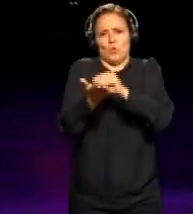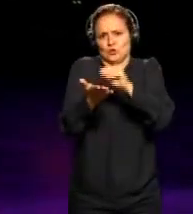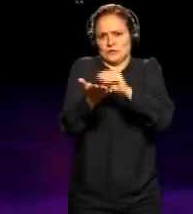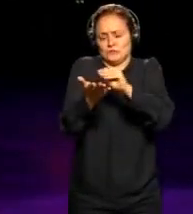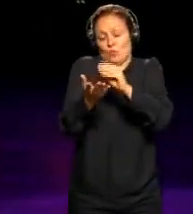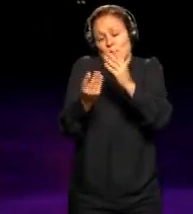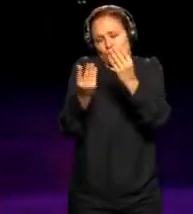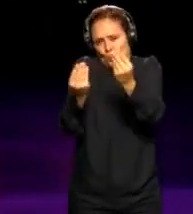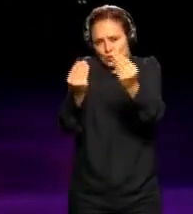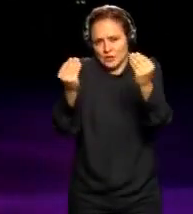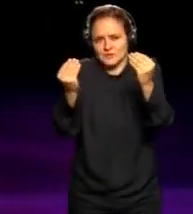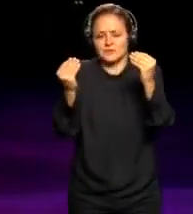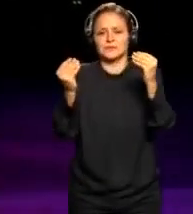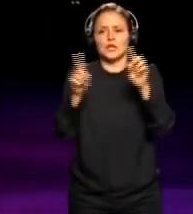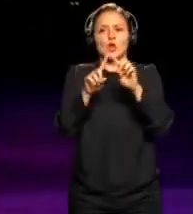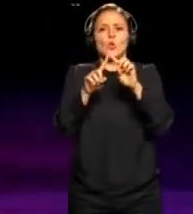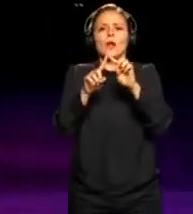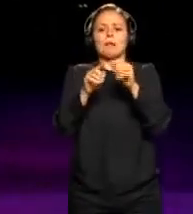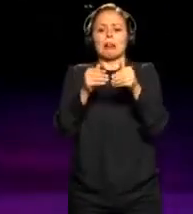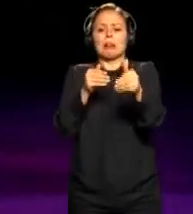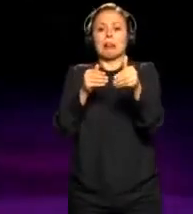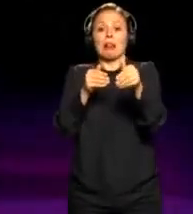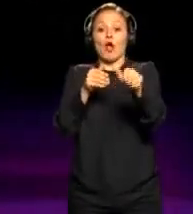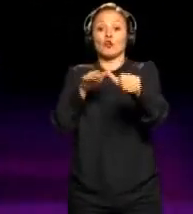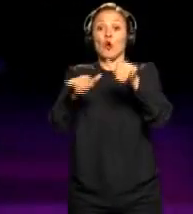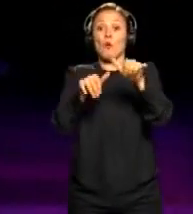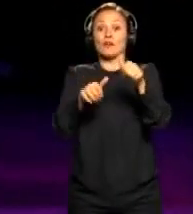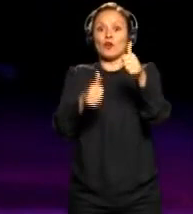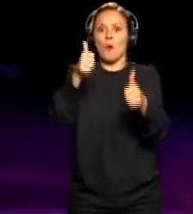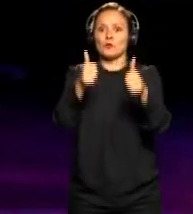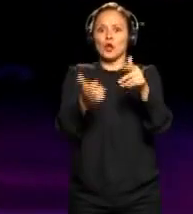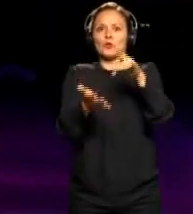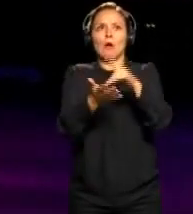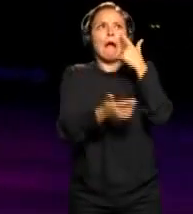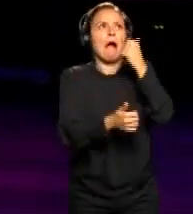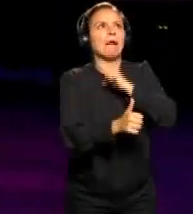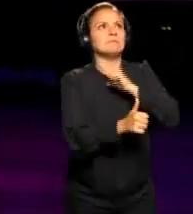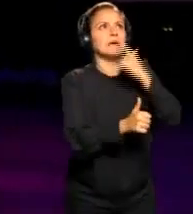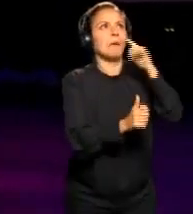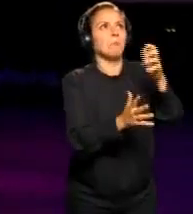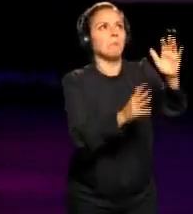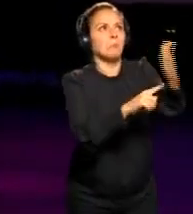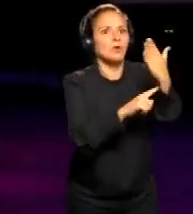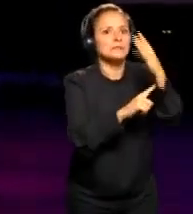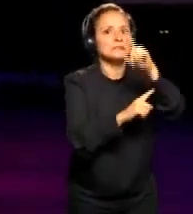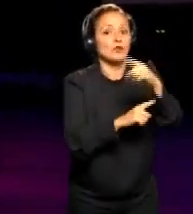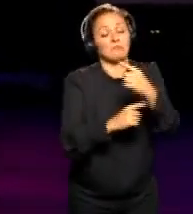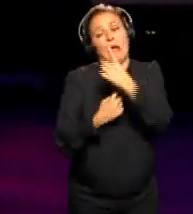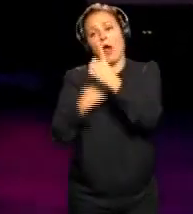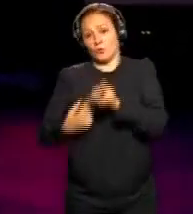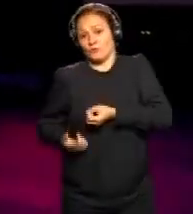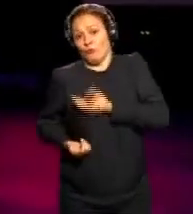pendientes de una nueva convocatoria para oposiciones. Bien, algunos por